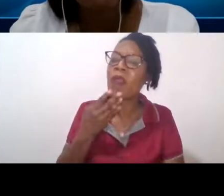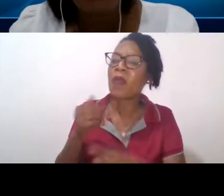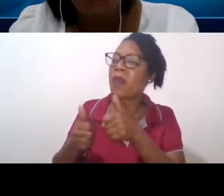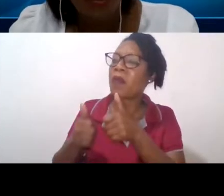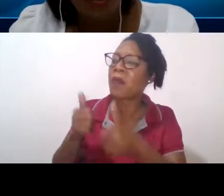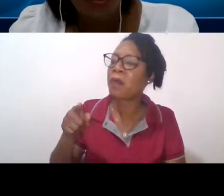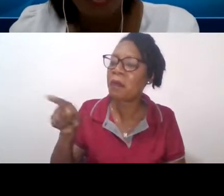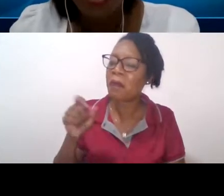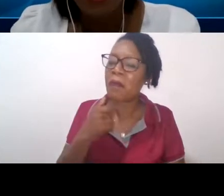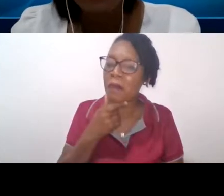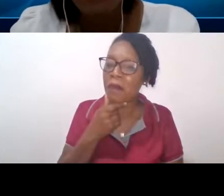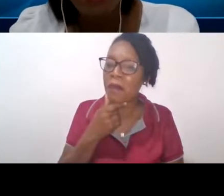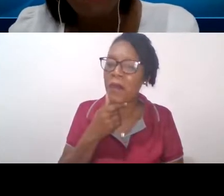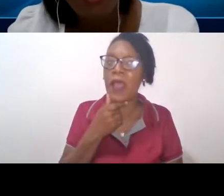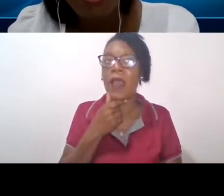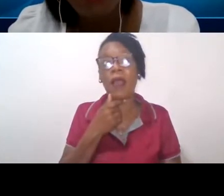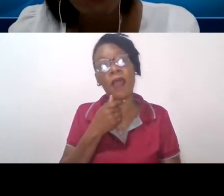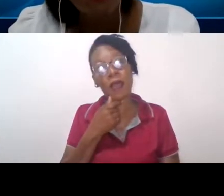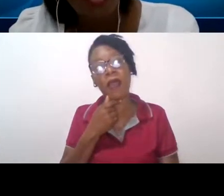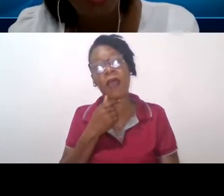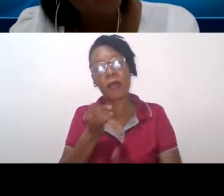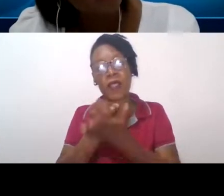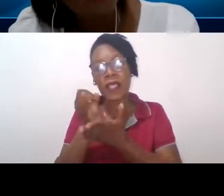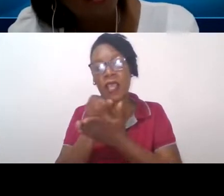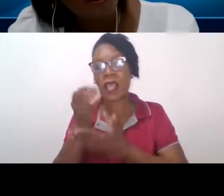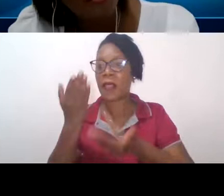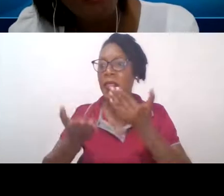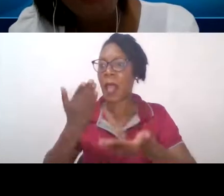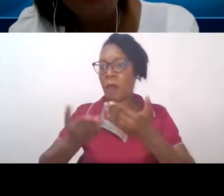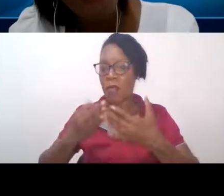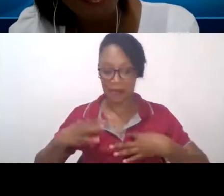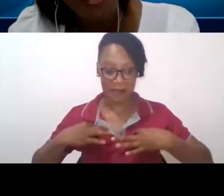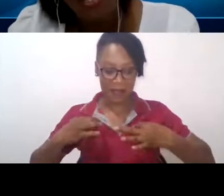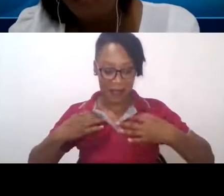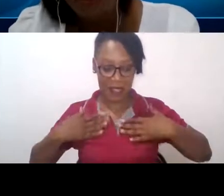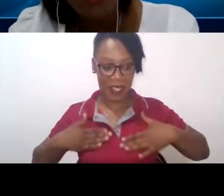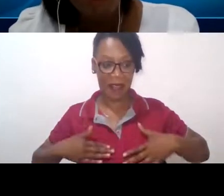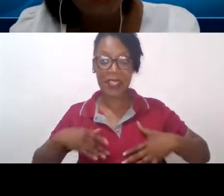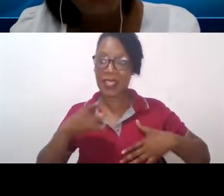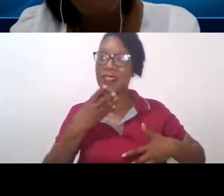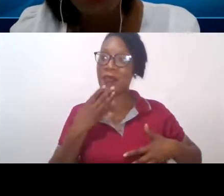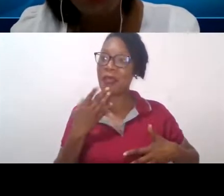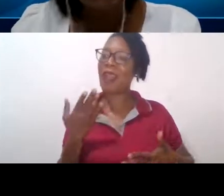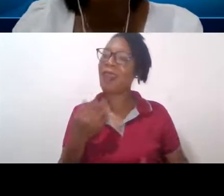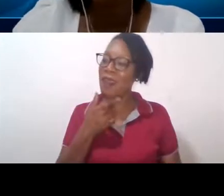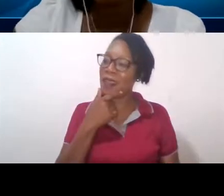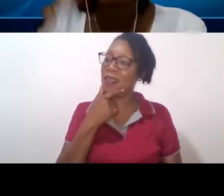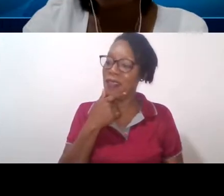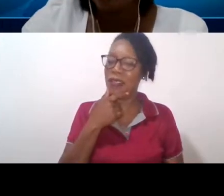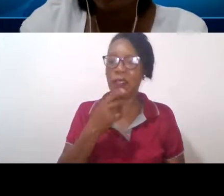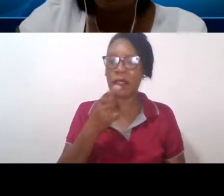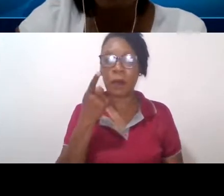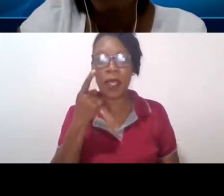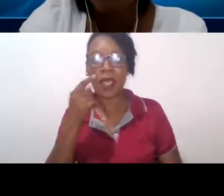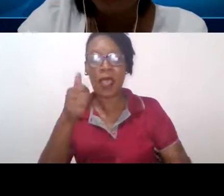sé, le digo, bueno, averíguate. Y ese día que vas a dar la lección, ponete la camisa de ese color. Averígüese cuál es el personaje y